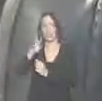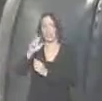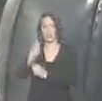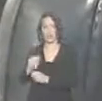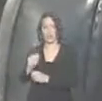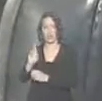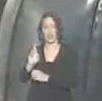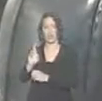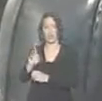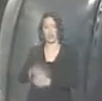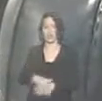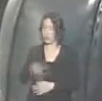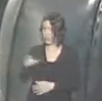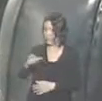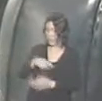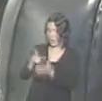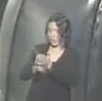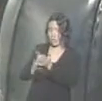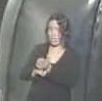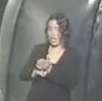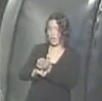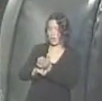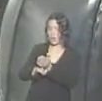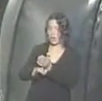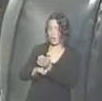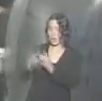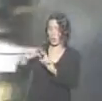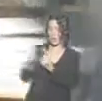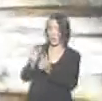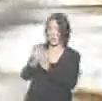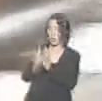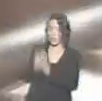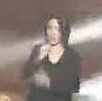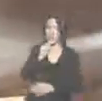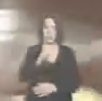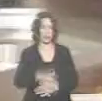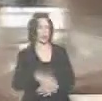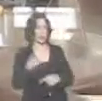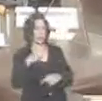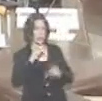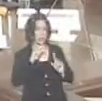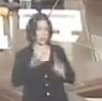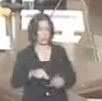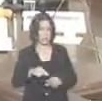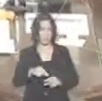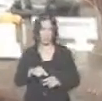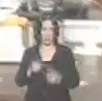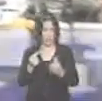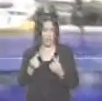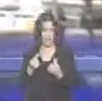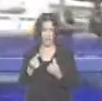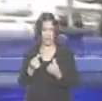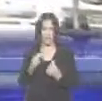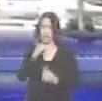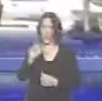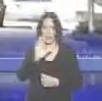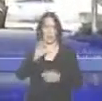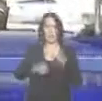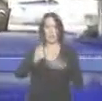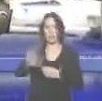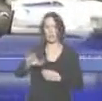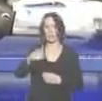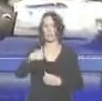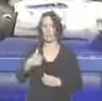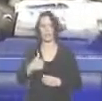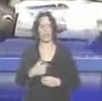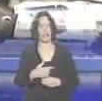Porque usted no va a contestar a un bufete privado. Mire, le contesto, representante, lo que haga el bufete Adarondo López Brand no es problema suyo, es problema